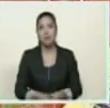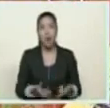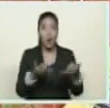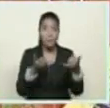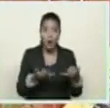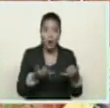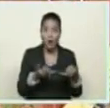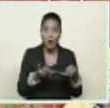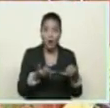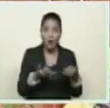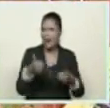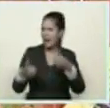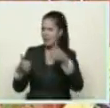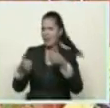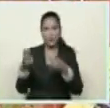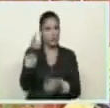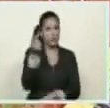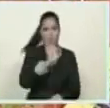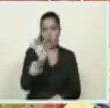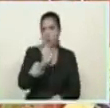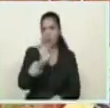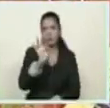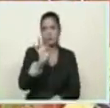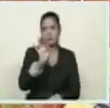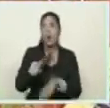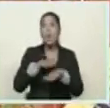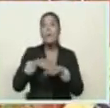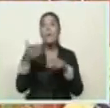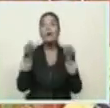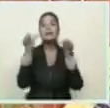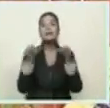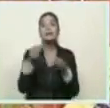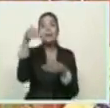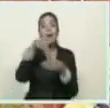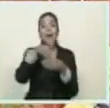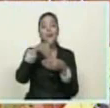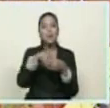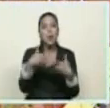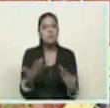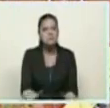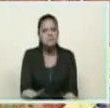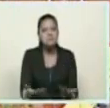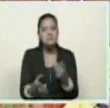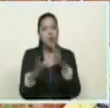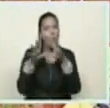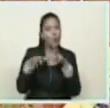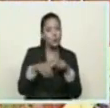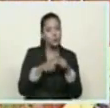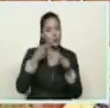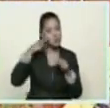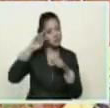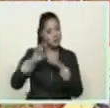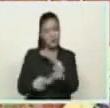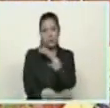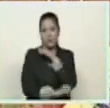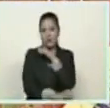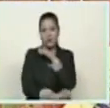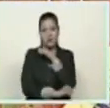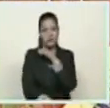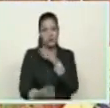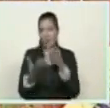ahora por ninguno porque el sistema electoral era corrupto fraudulento